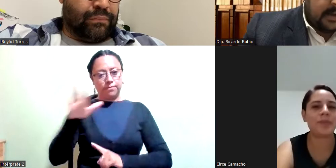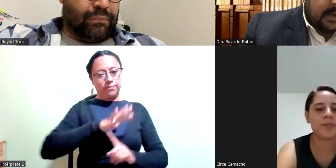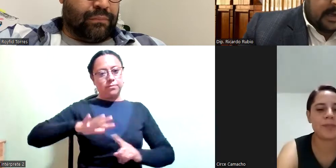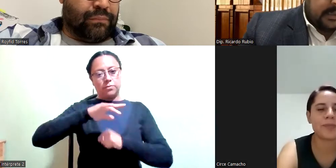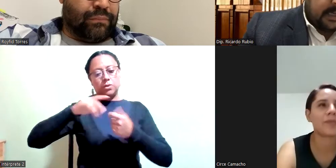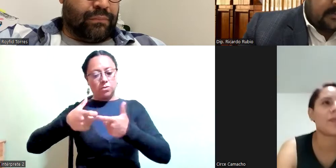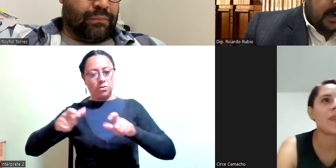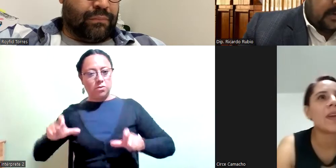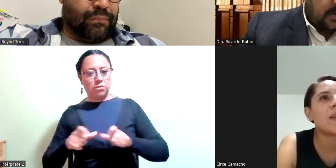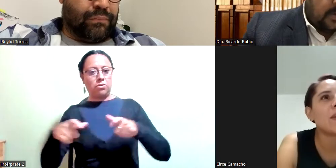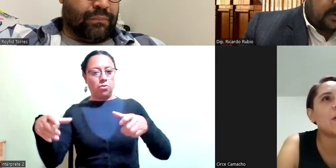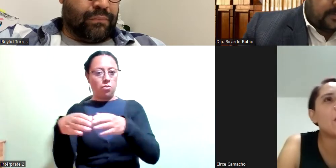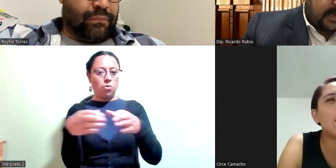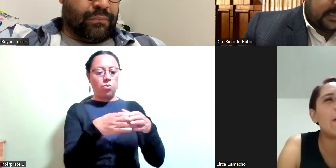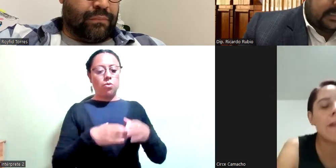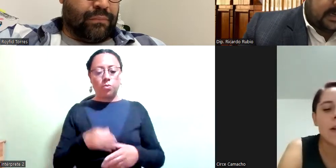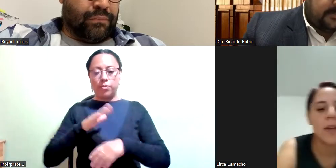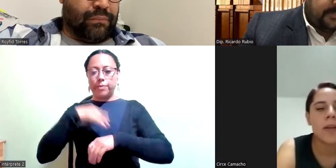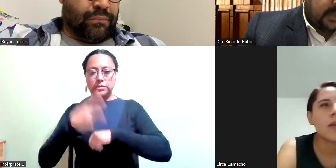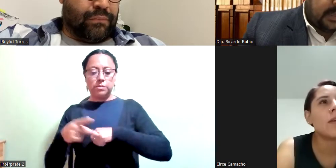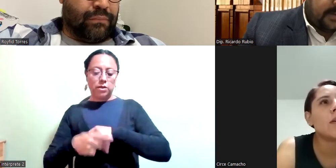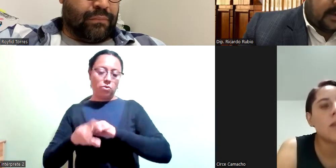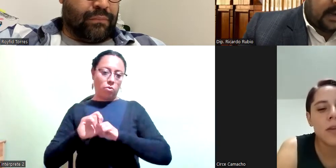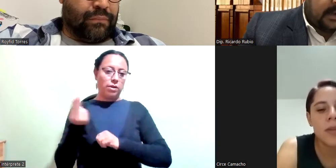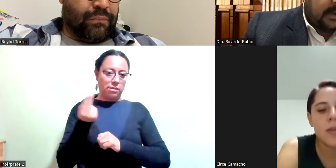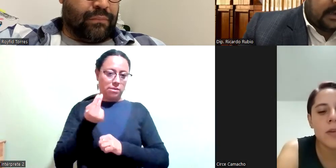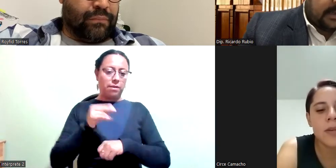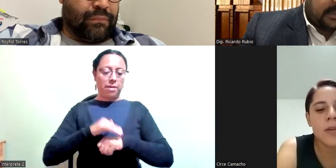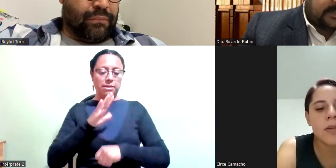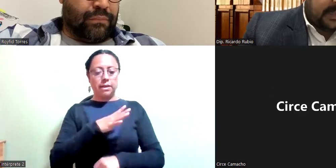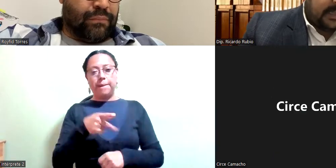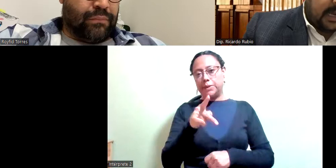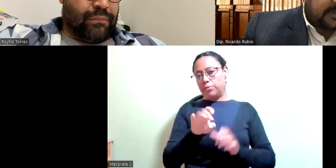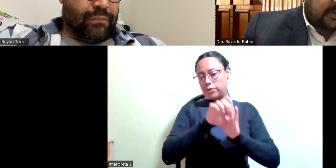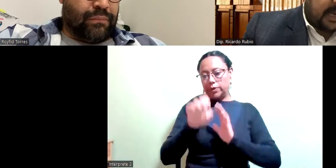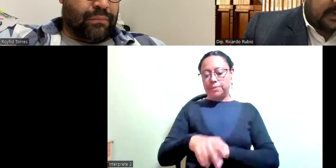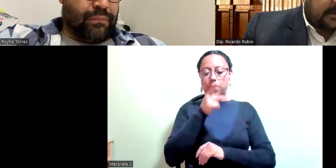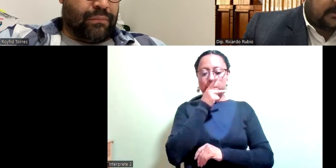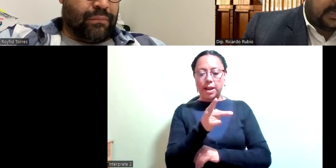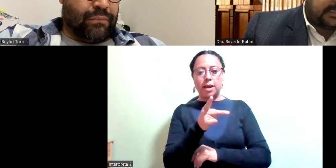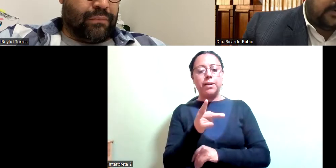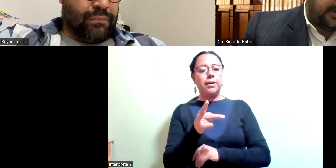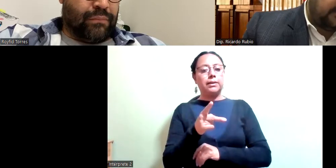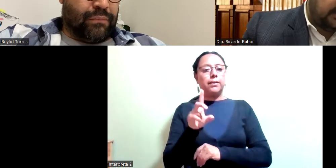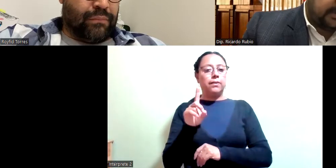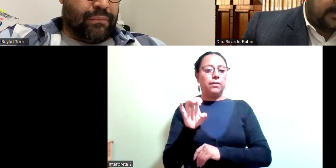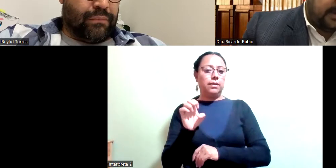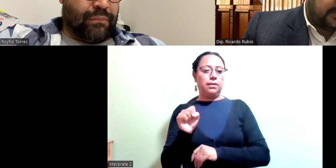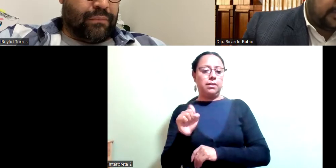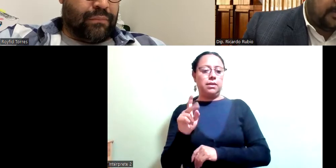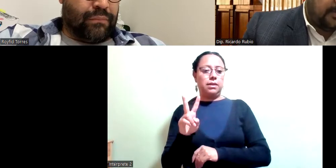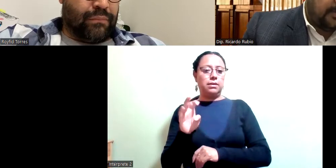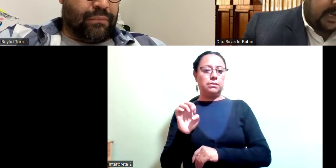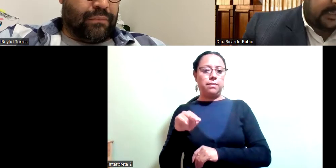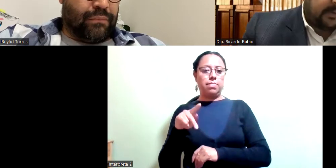sociedad. Sin embargo, cuando precisa la palabra desventaja social, así luego, bueno, los